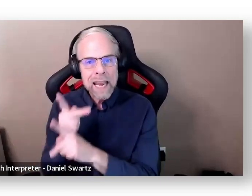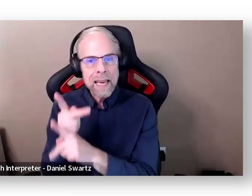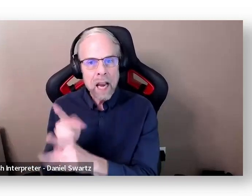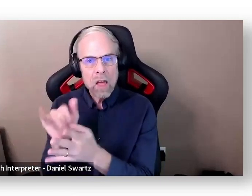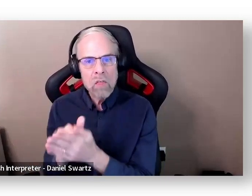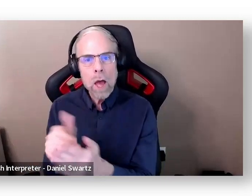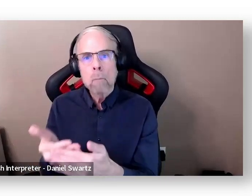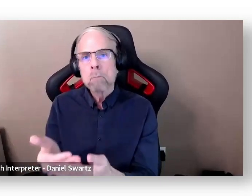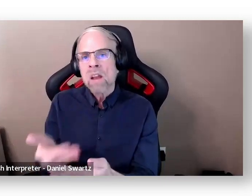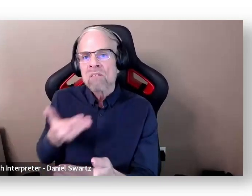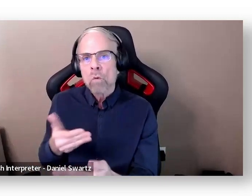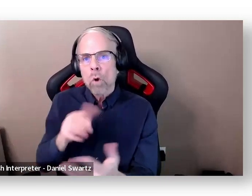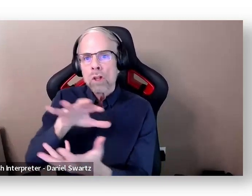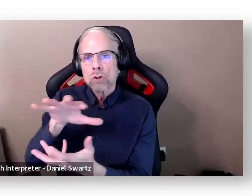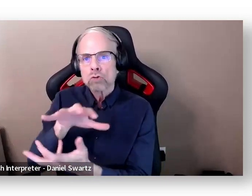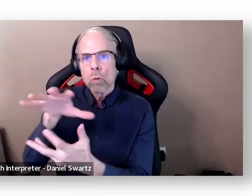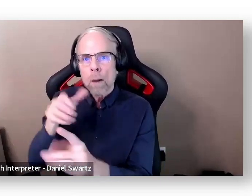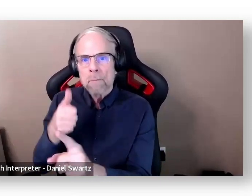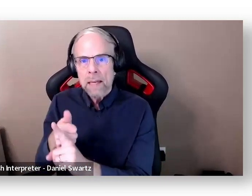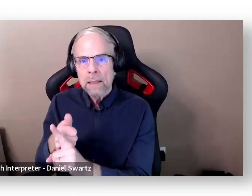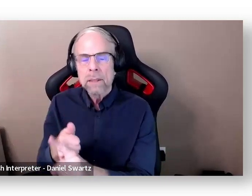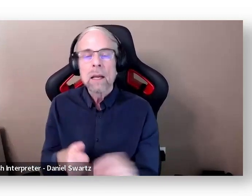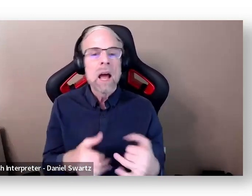Entonces, nosotros queremos asegurar de